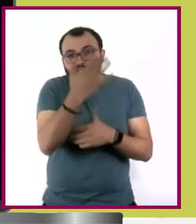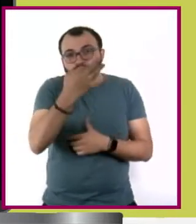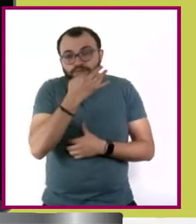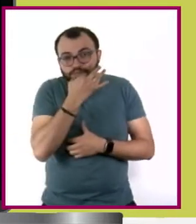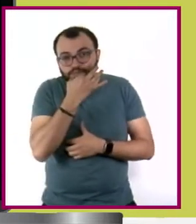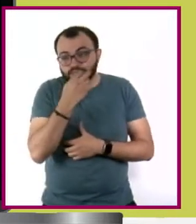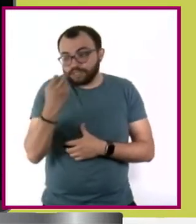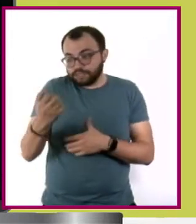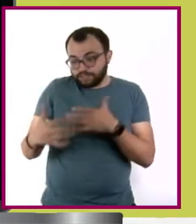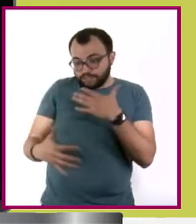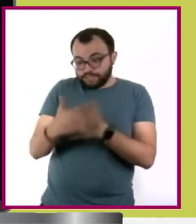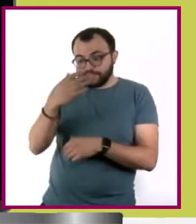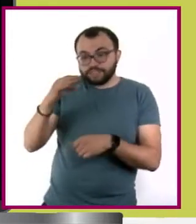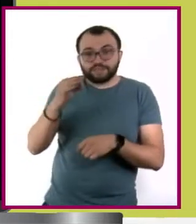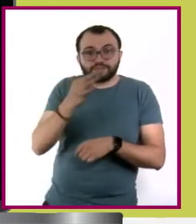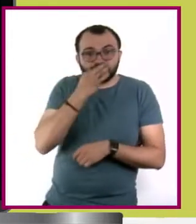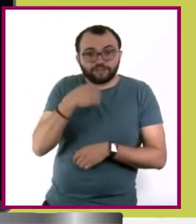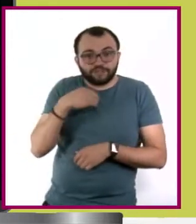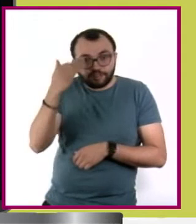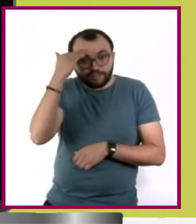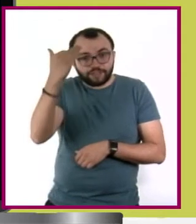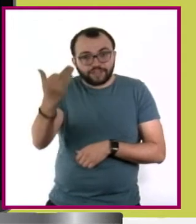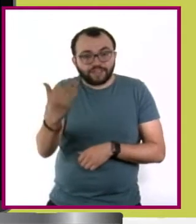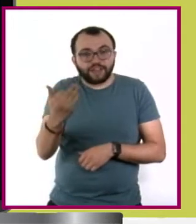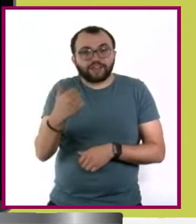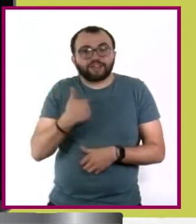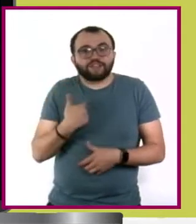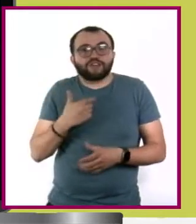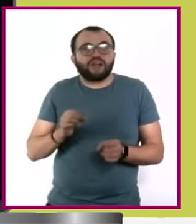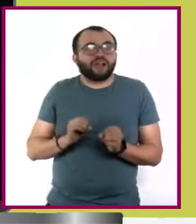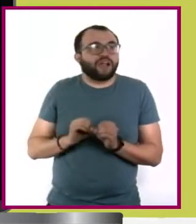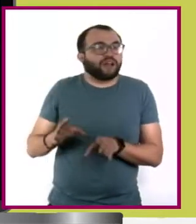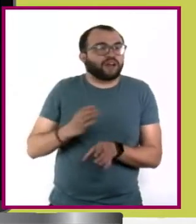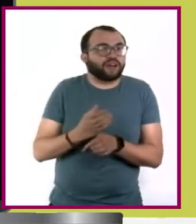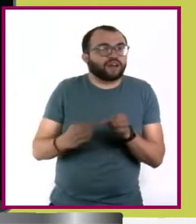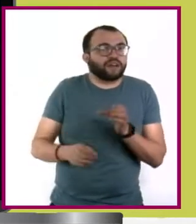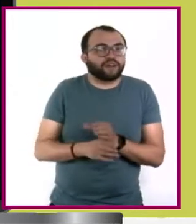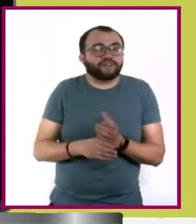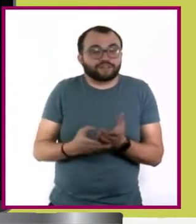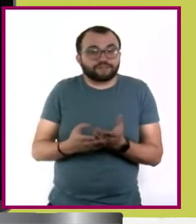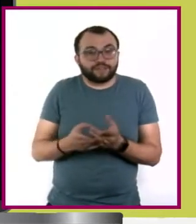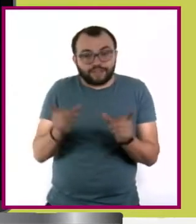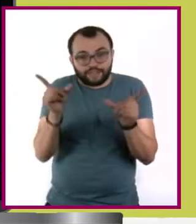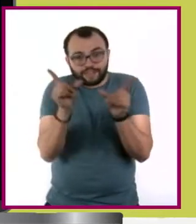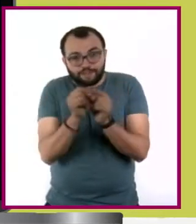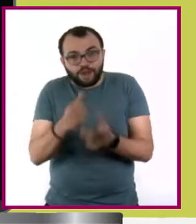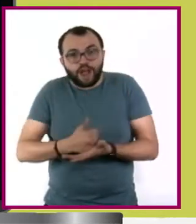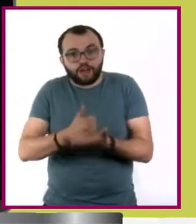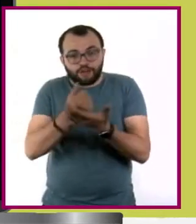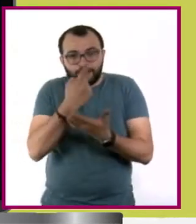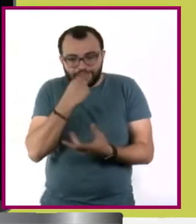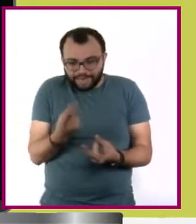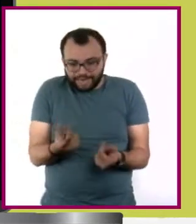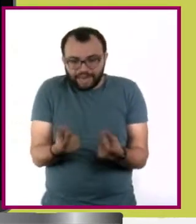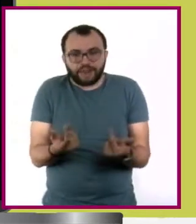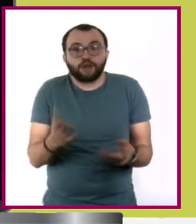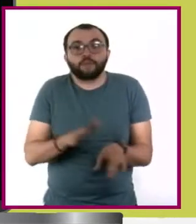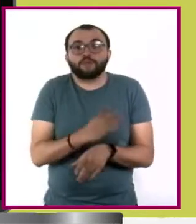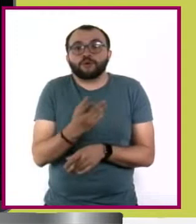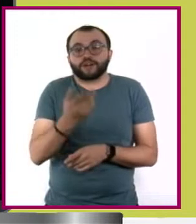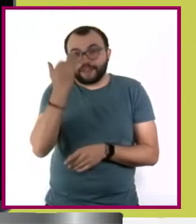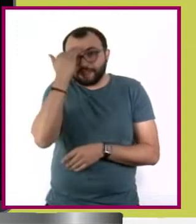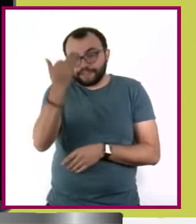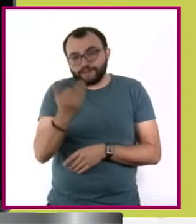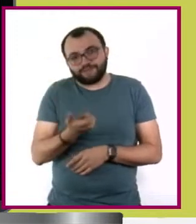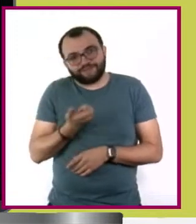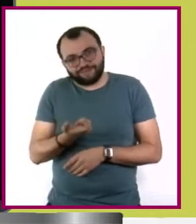minutos que dejé de ser productivo en otro asunto. Entonces, resumir apoya la eficiencia porque el tiempo es dinero.